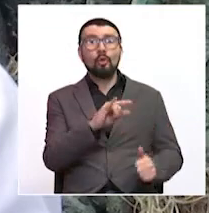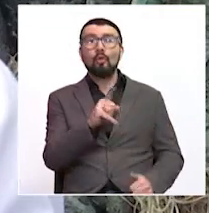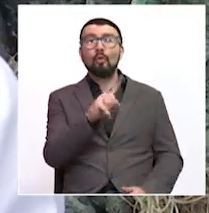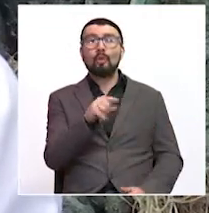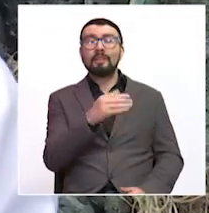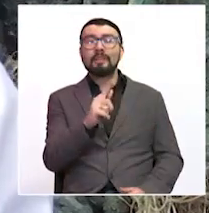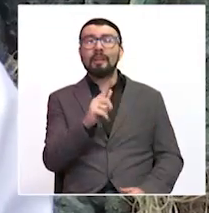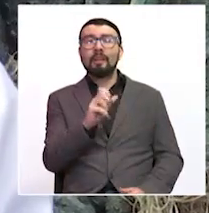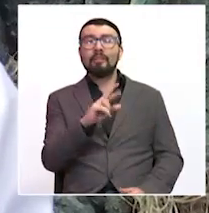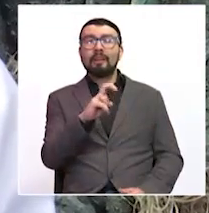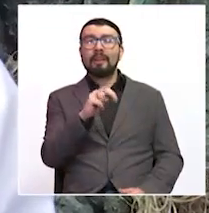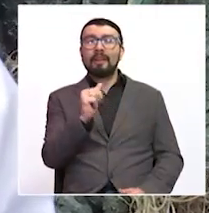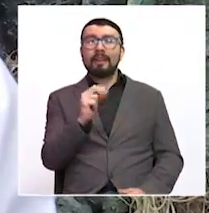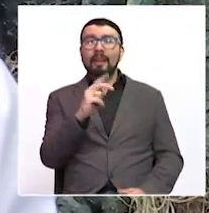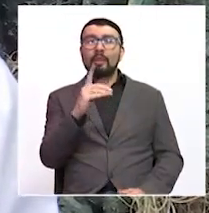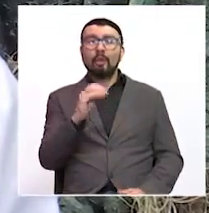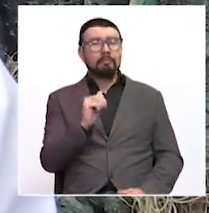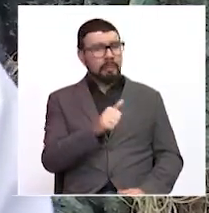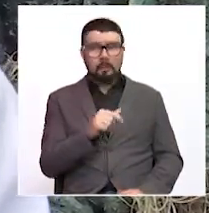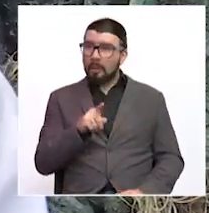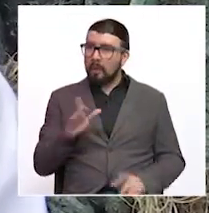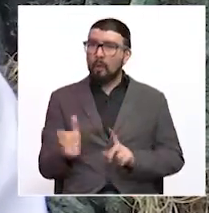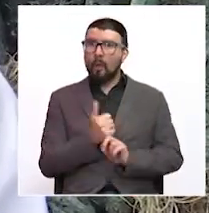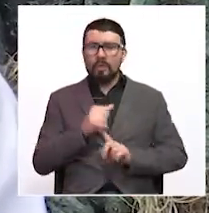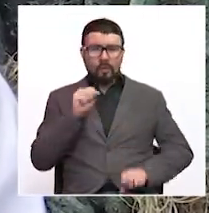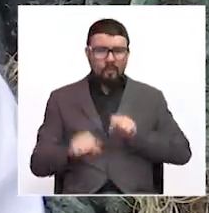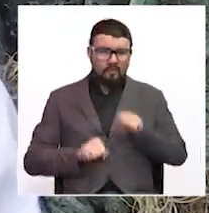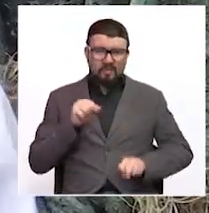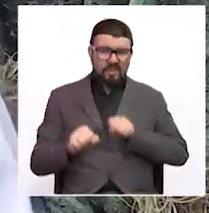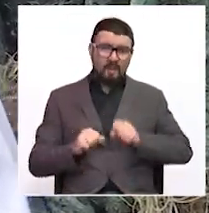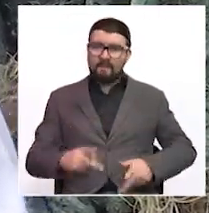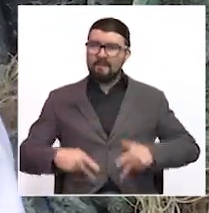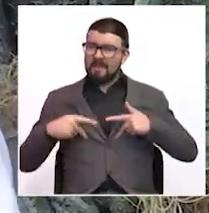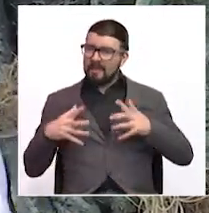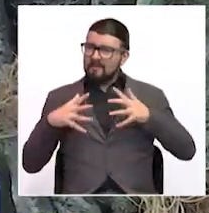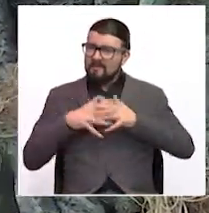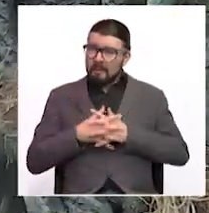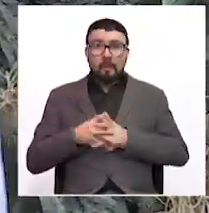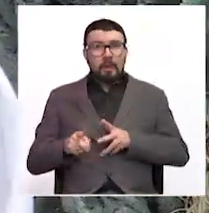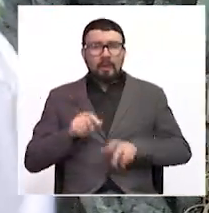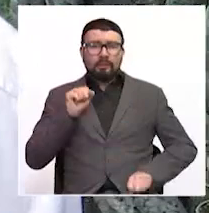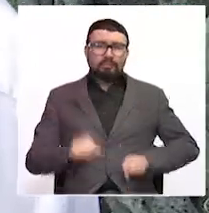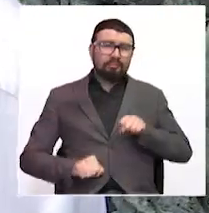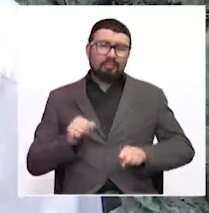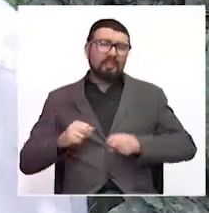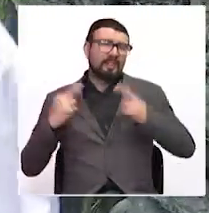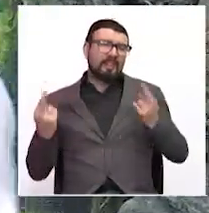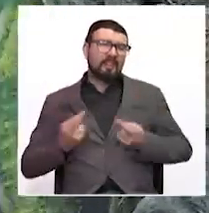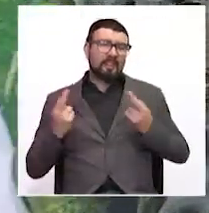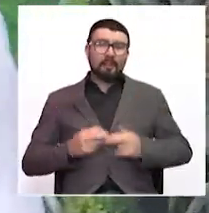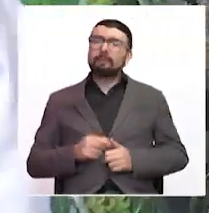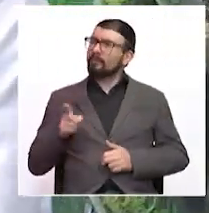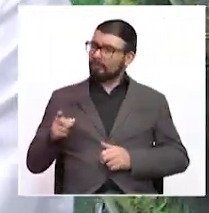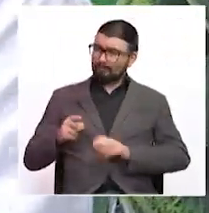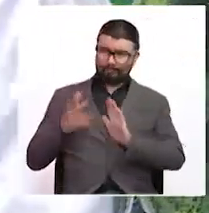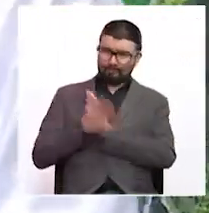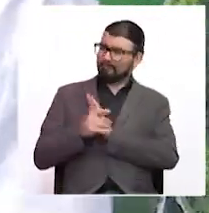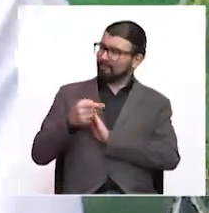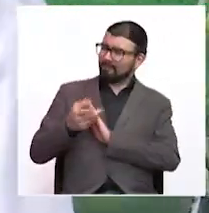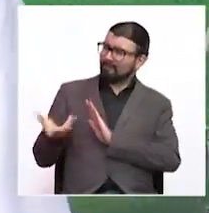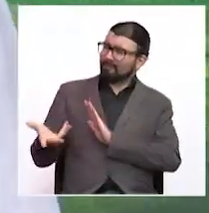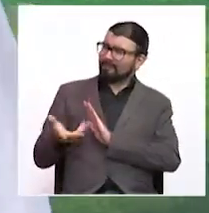un hombre que ha encontrado la bicicleta un complemento para su vida con el ciclismo recreativo diego cuéntanos en qué